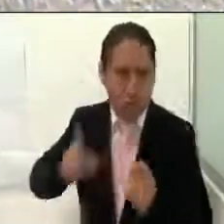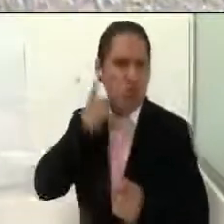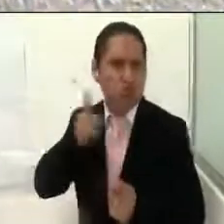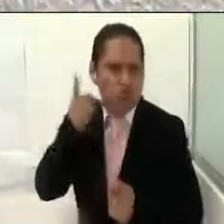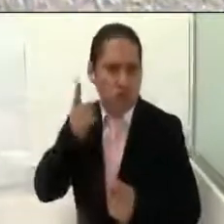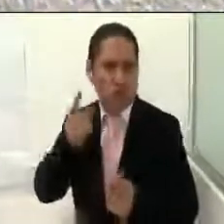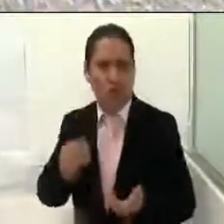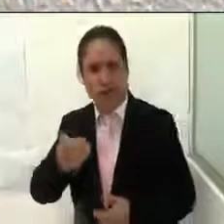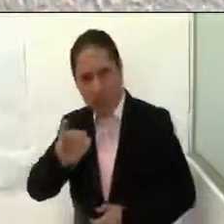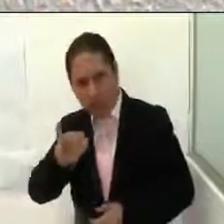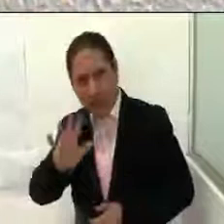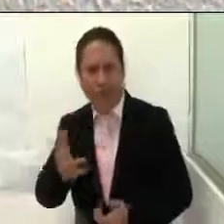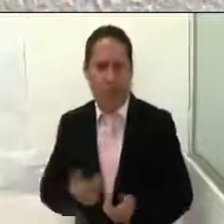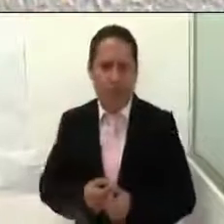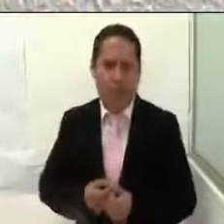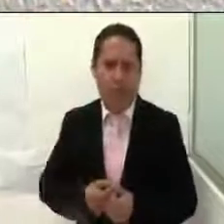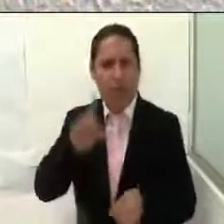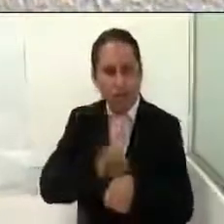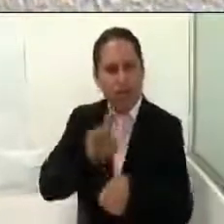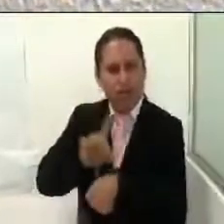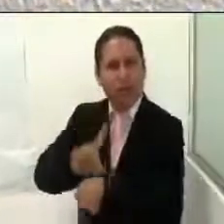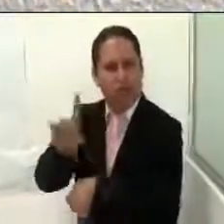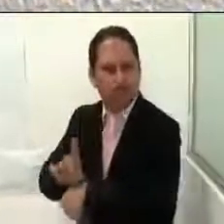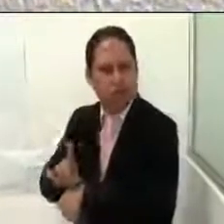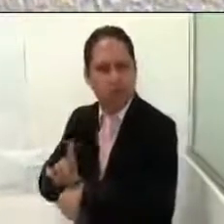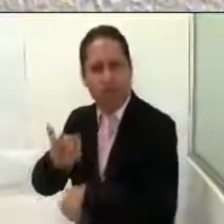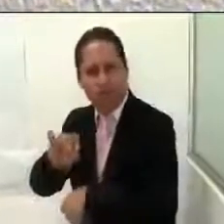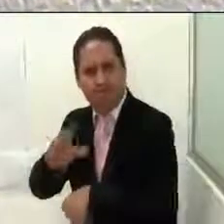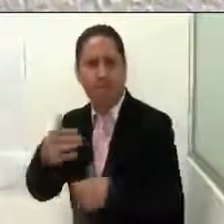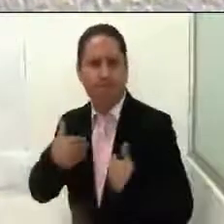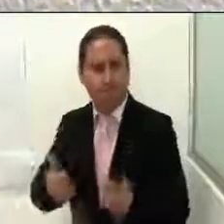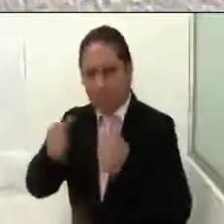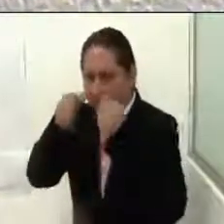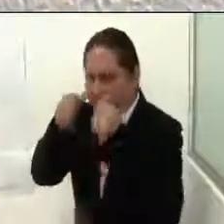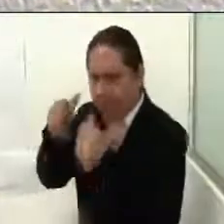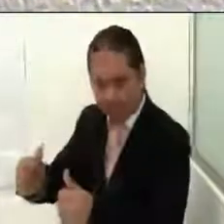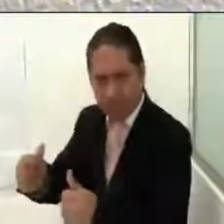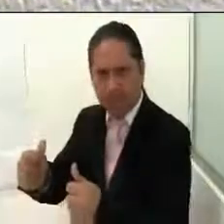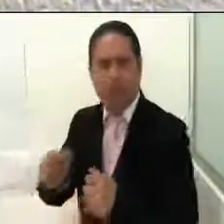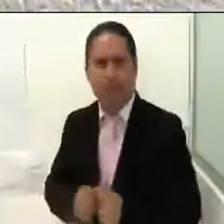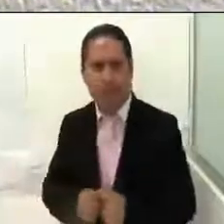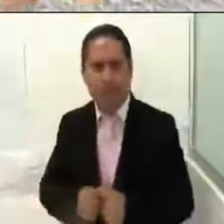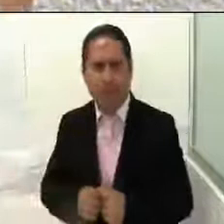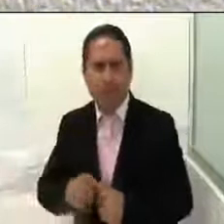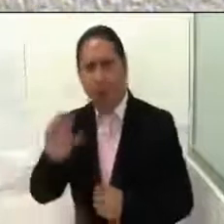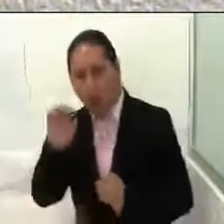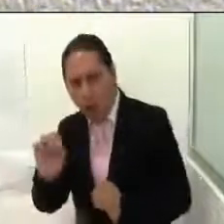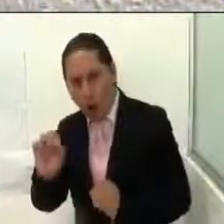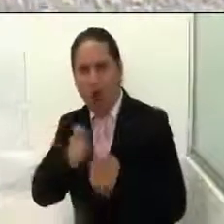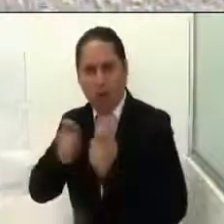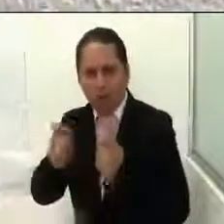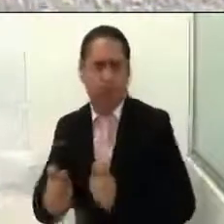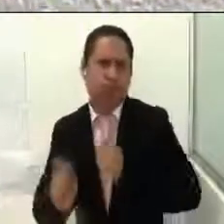y yo cotidianamente que atendemos y que analizamos a través de